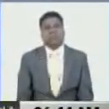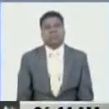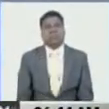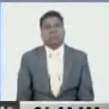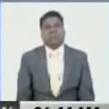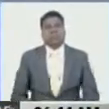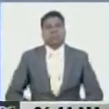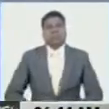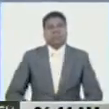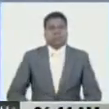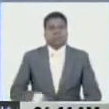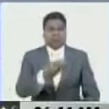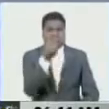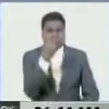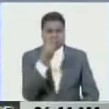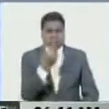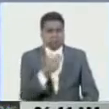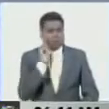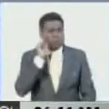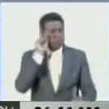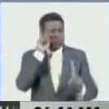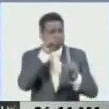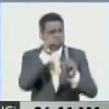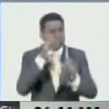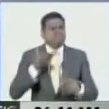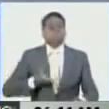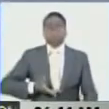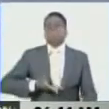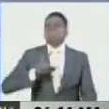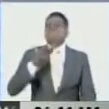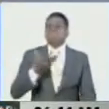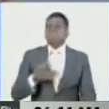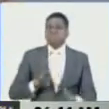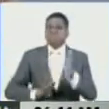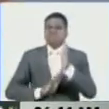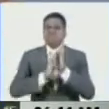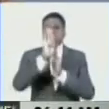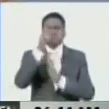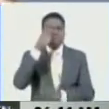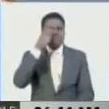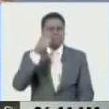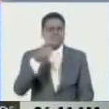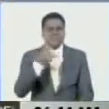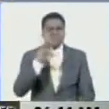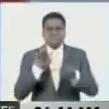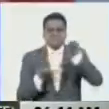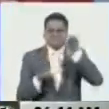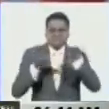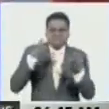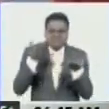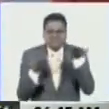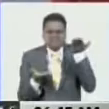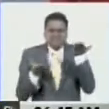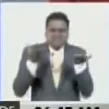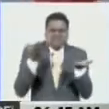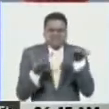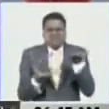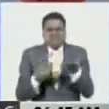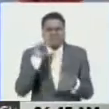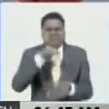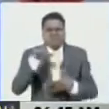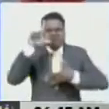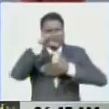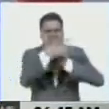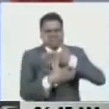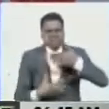alimentación es clave, solamente para el desarrollo de un pueblo, sino para garantizar la estabilidad. Se han dado en este continente